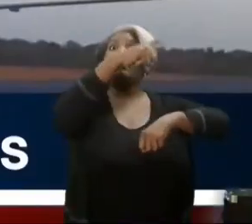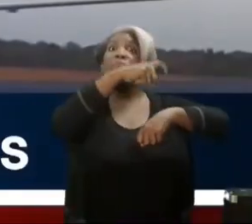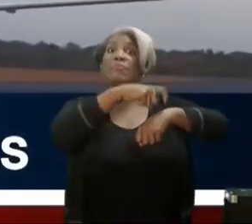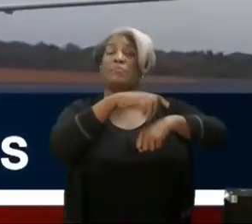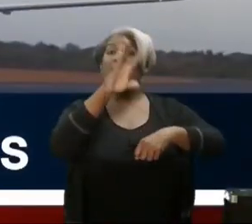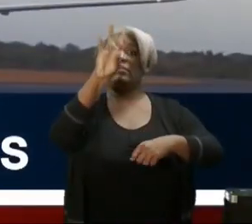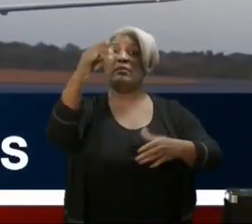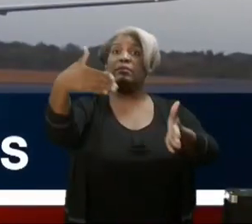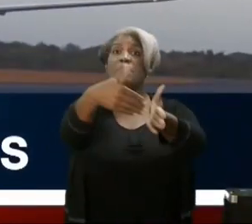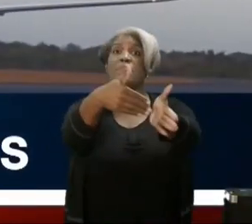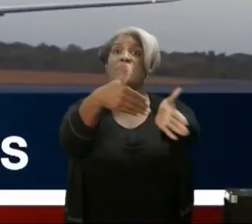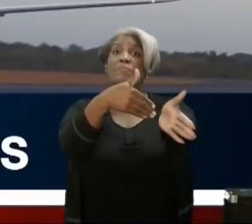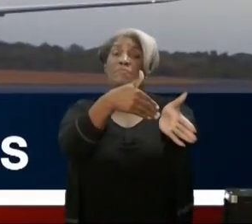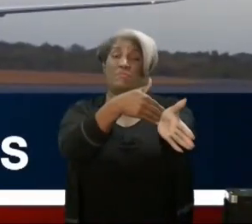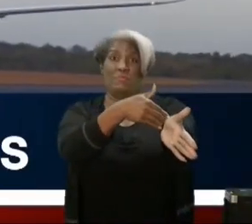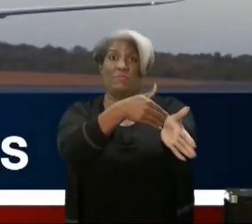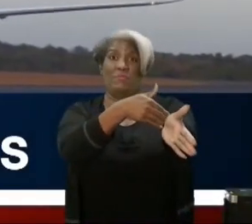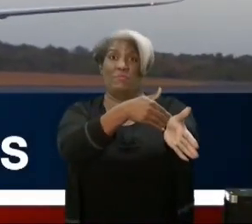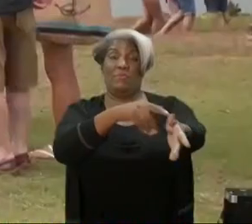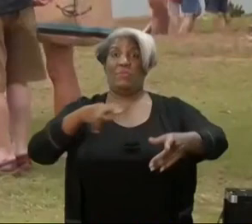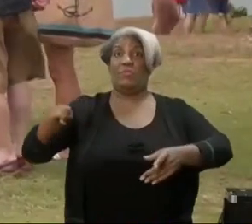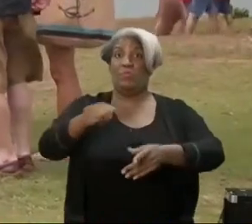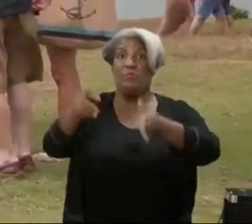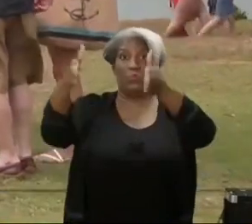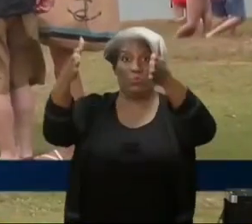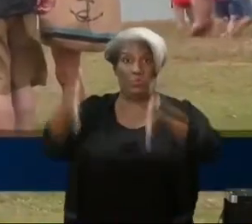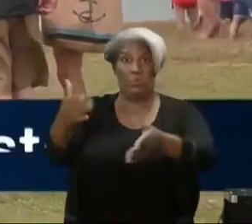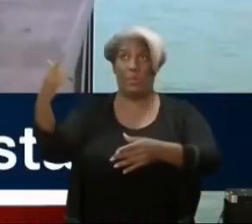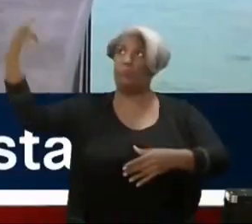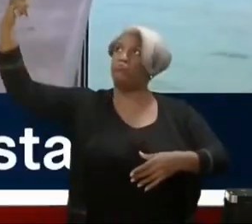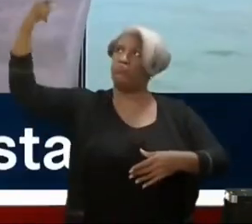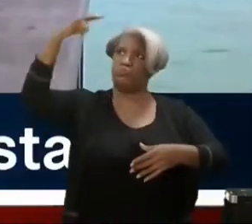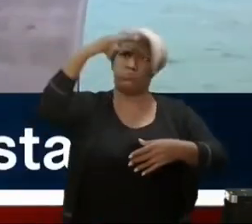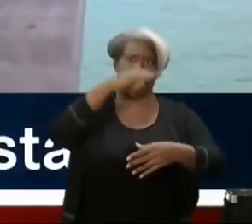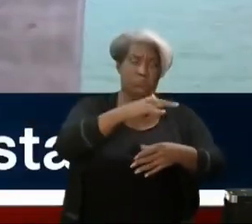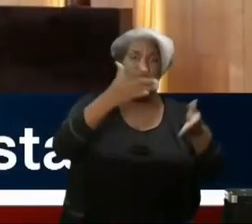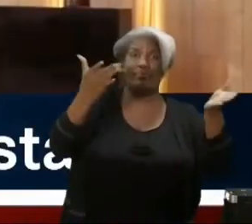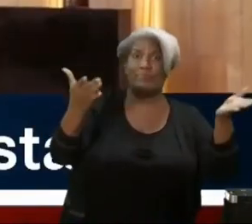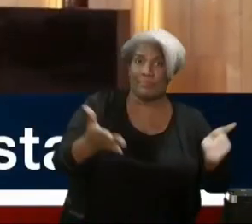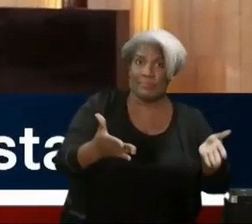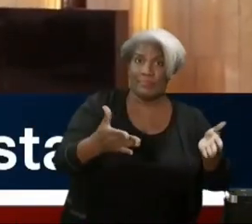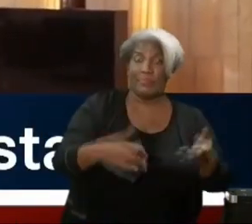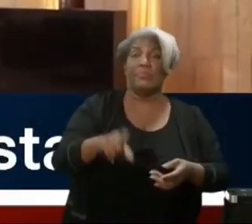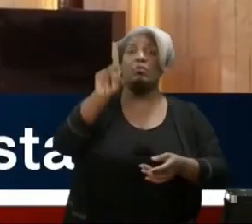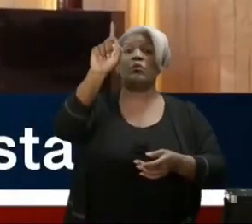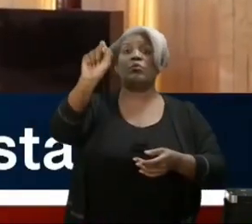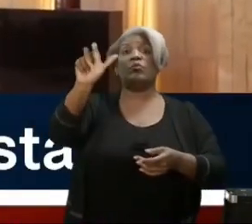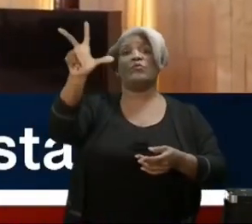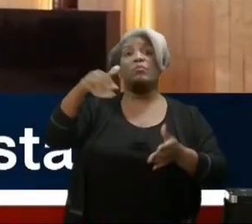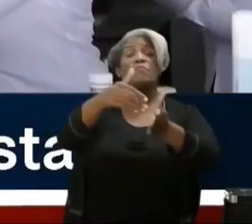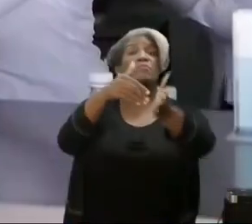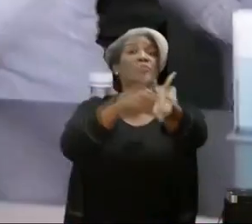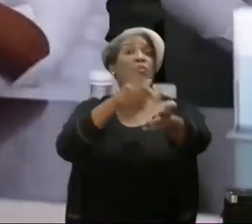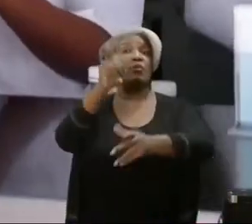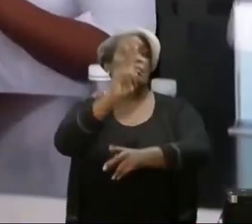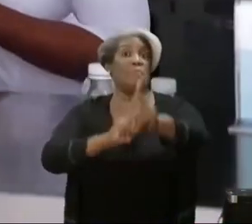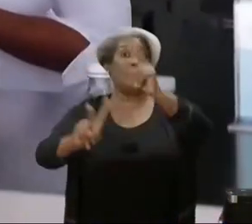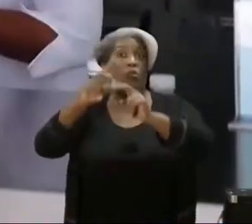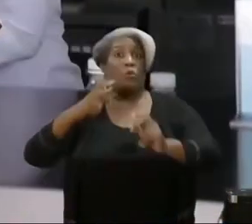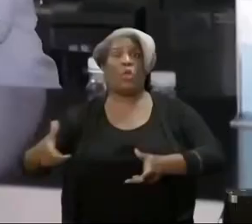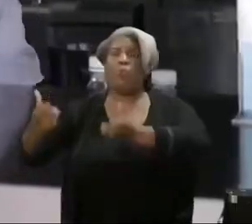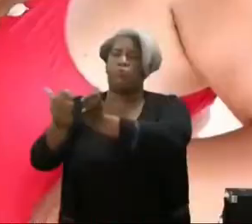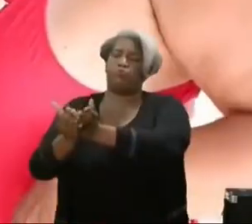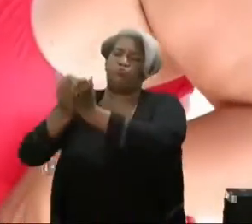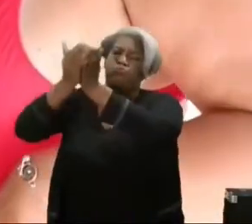siete millones de turistas por vía aérea y uno punto tres millones de cruceristas es decir ocho millones